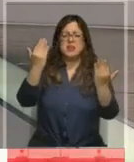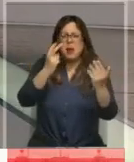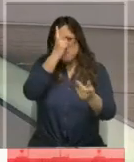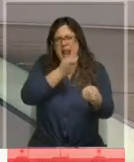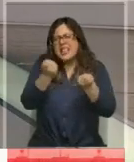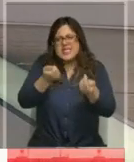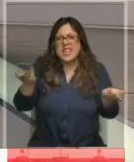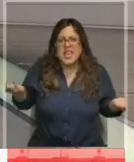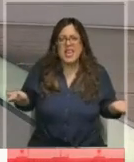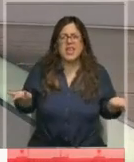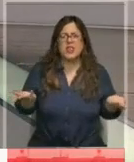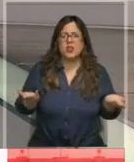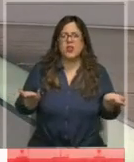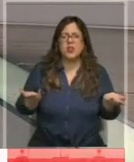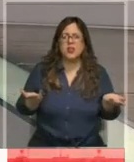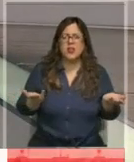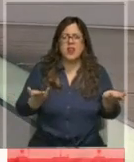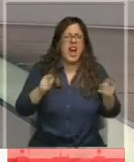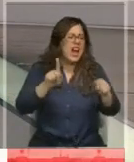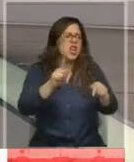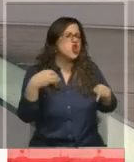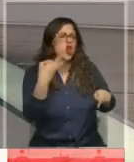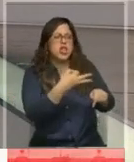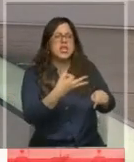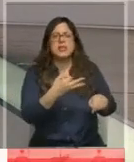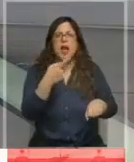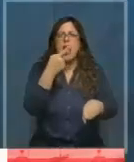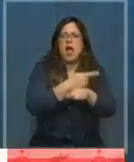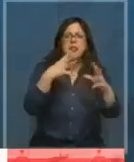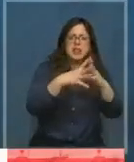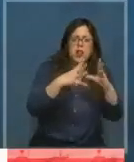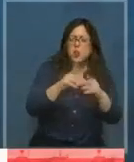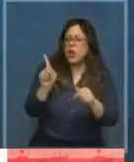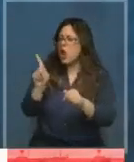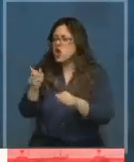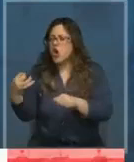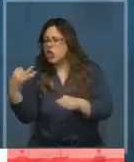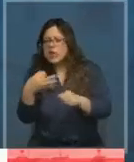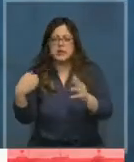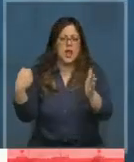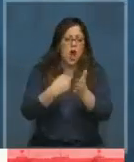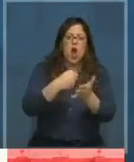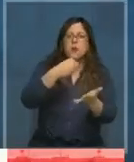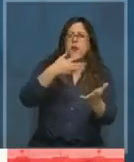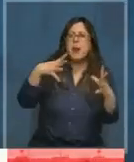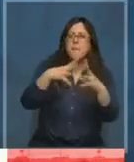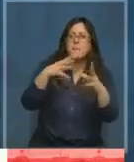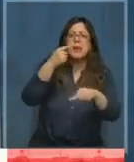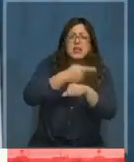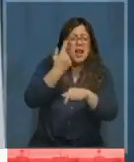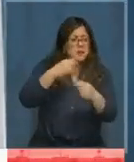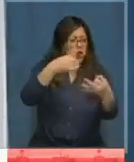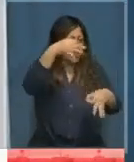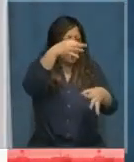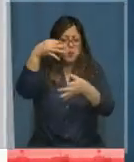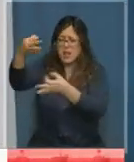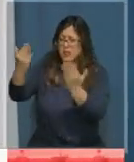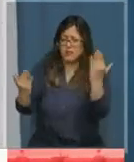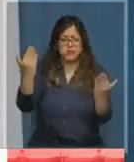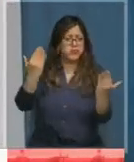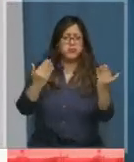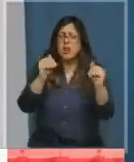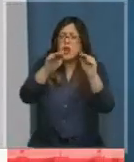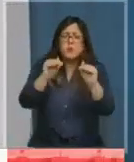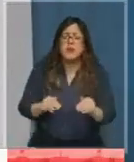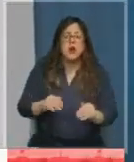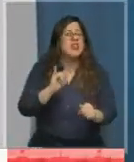será sutileza, que no dijo dictadura, que no dijo golpe militar, etcétera. Pero como en la base, podría haber sido un documento. O sea, claro, pero el problema es que el ánimo. Si